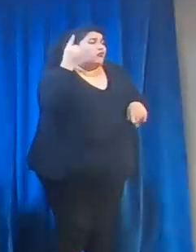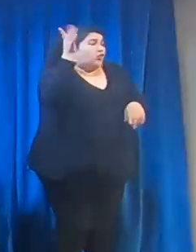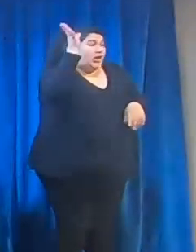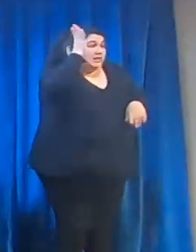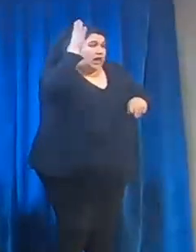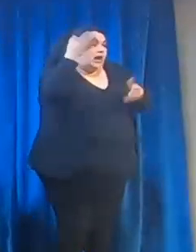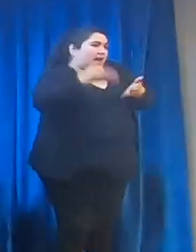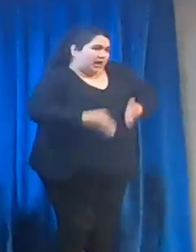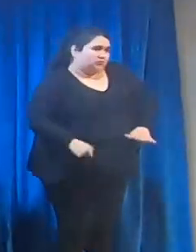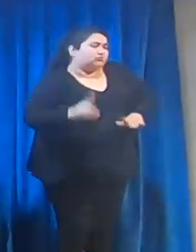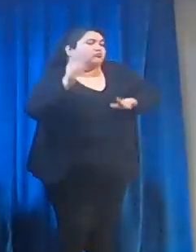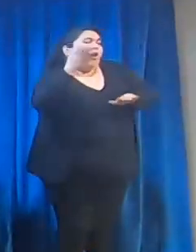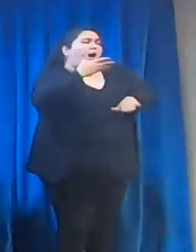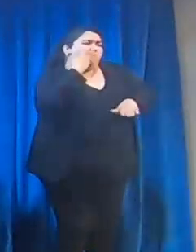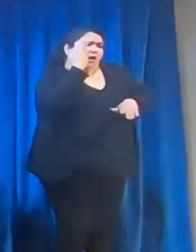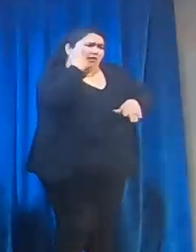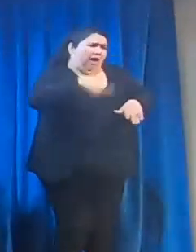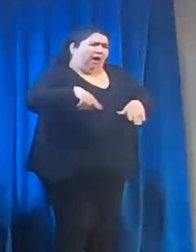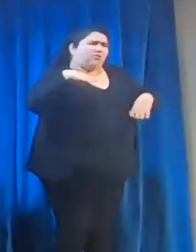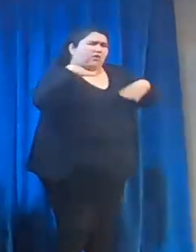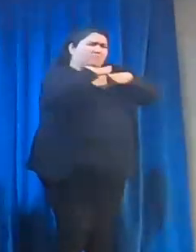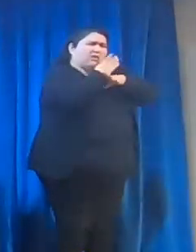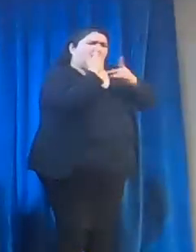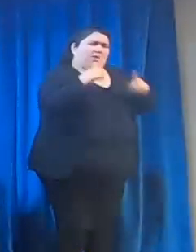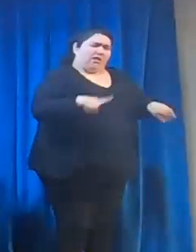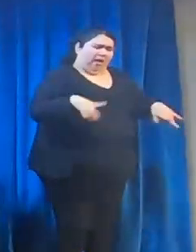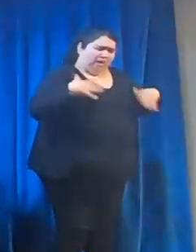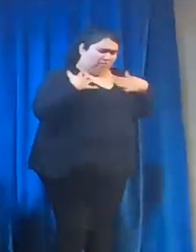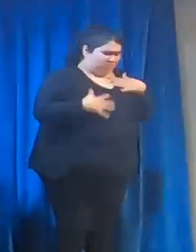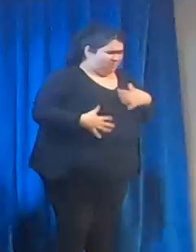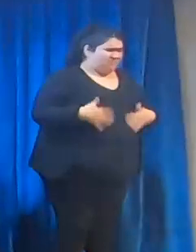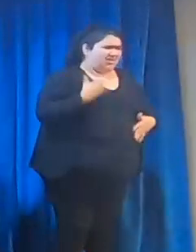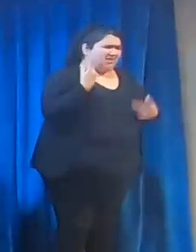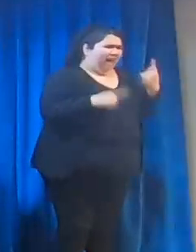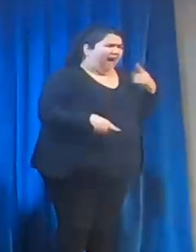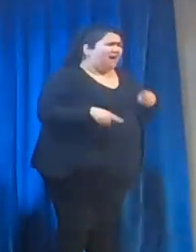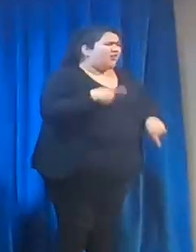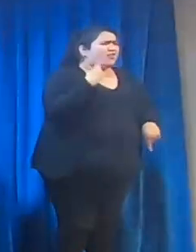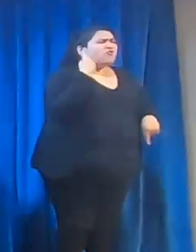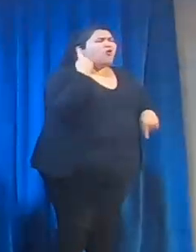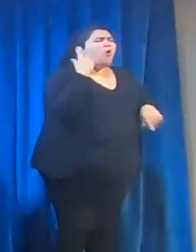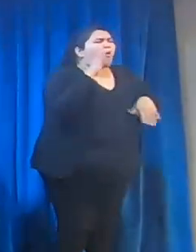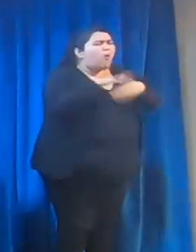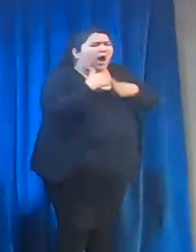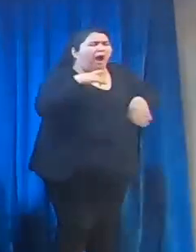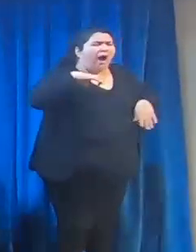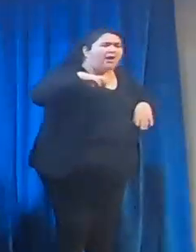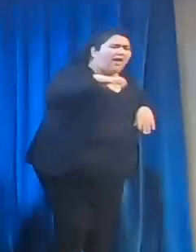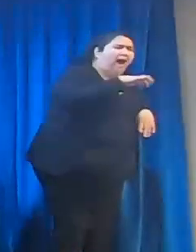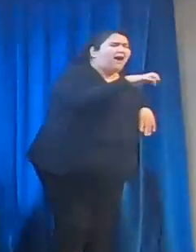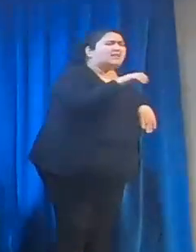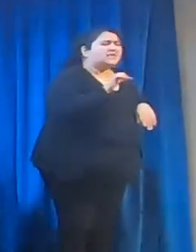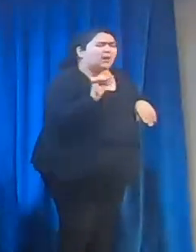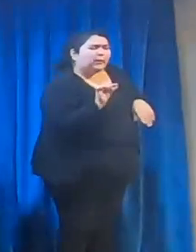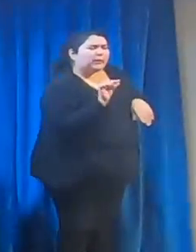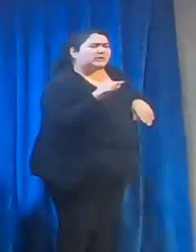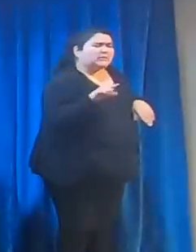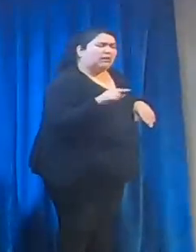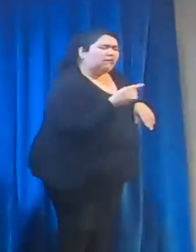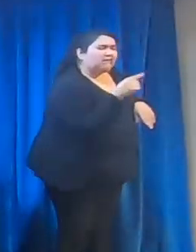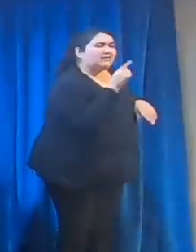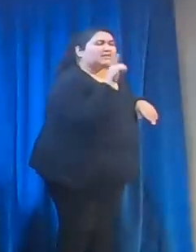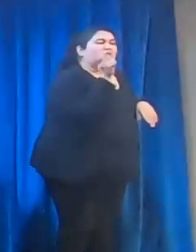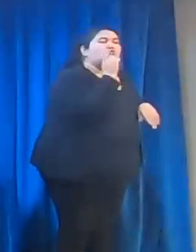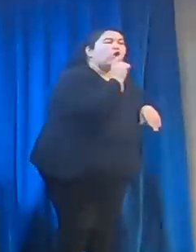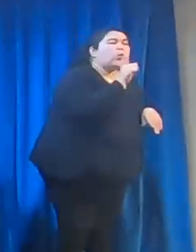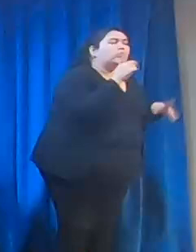ella nació en Italia, hablaba raro, se movía raro, jugaba con bichos, con arañas, con insectos, odiaba